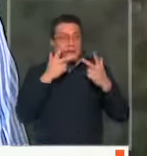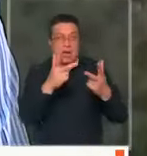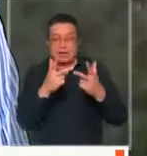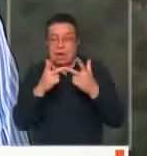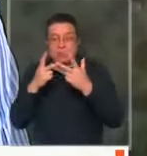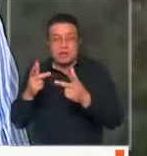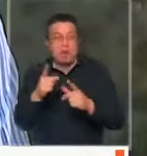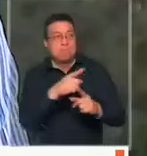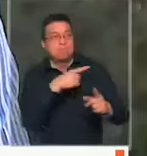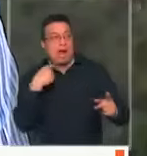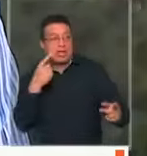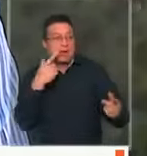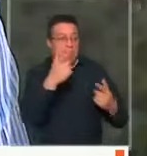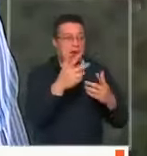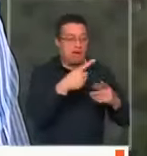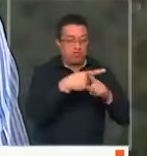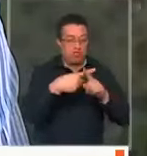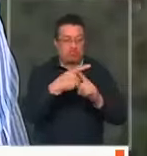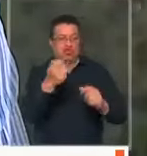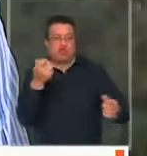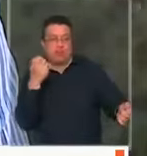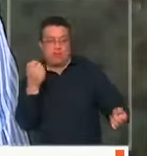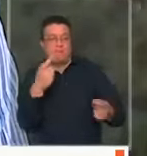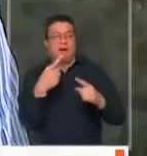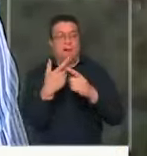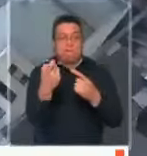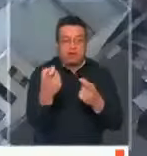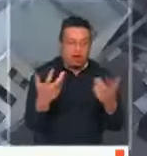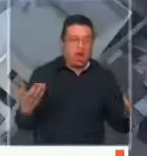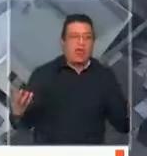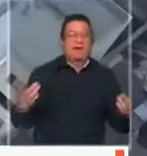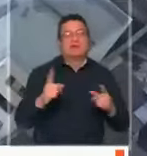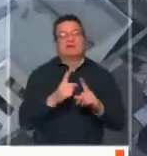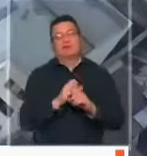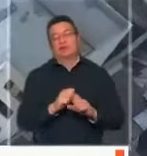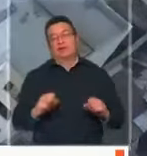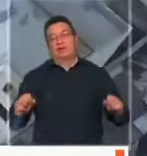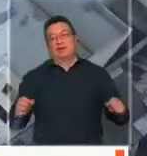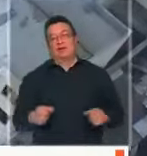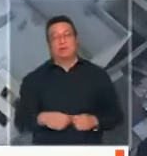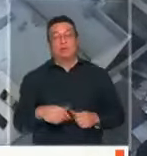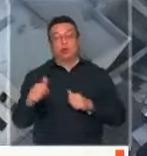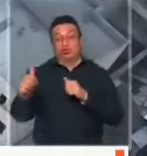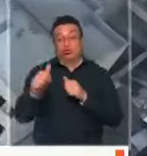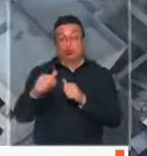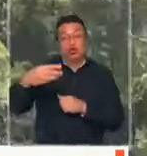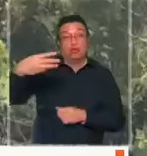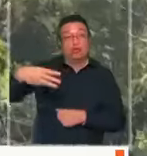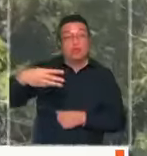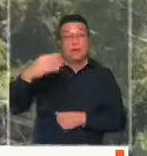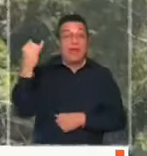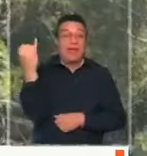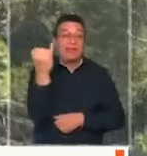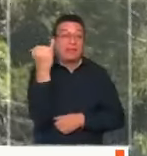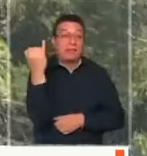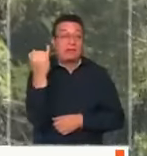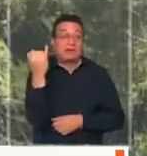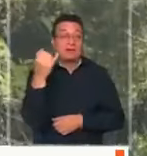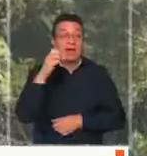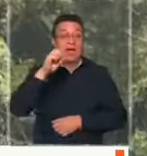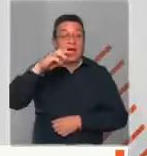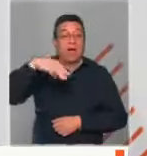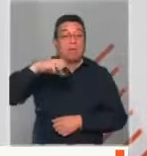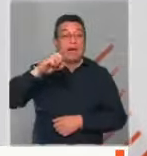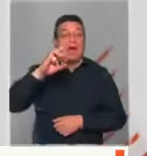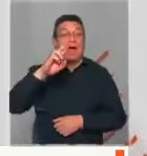amenazándose de muerte, con machetes, cuchillos, pistolas. A pasos del municipio de Independencia, en Amalia Errázuriz